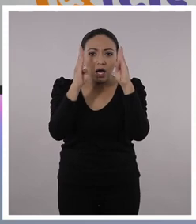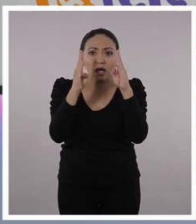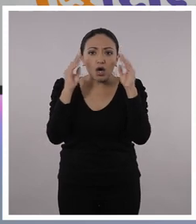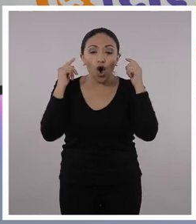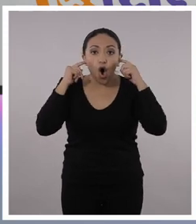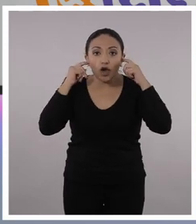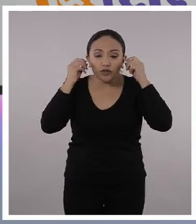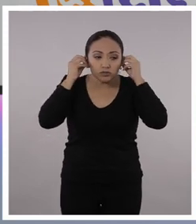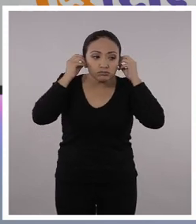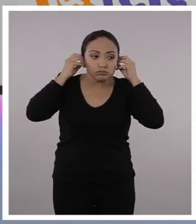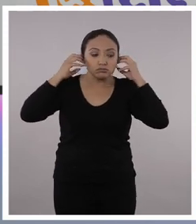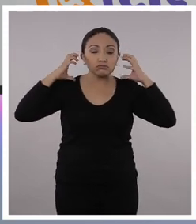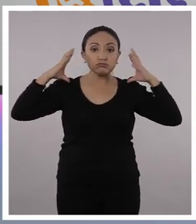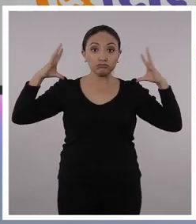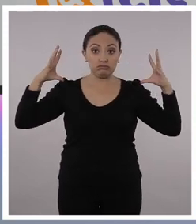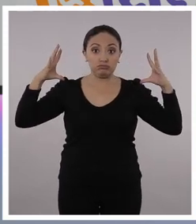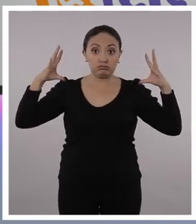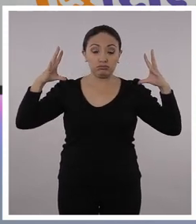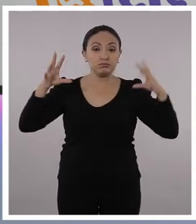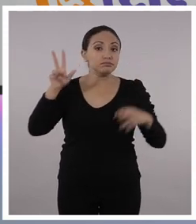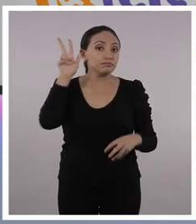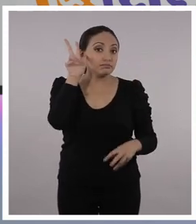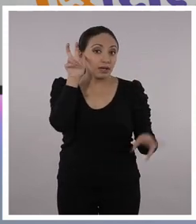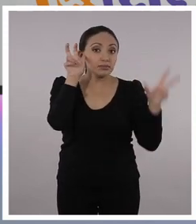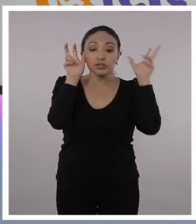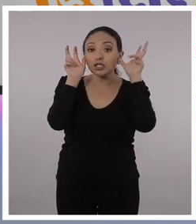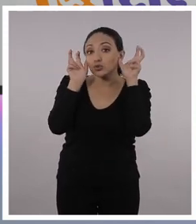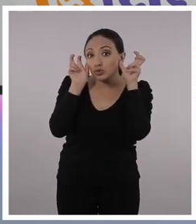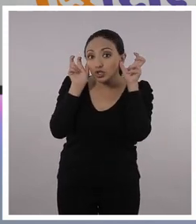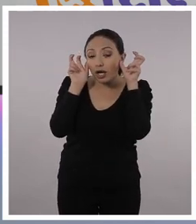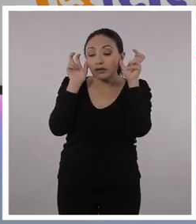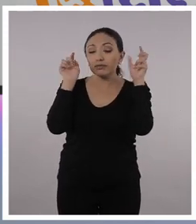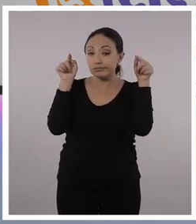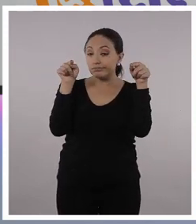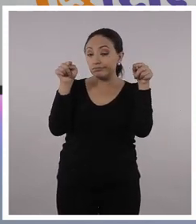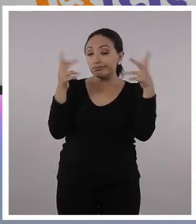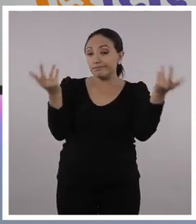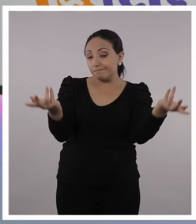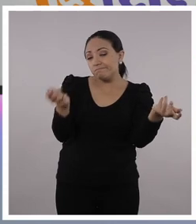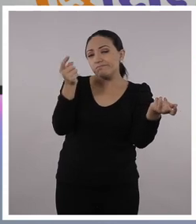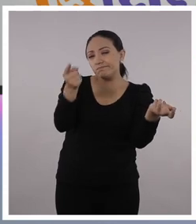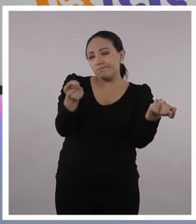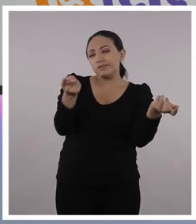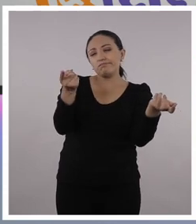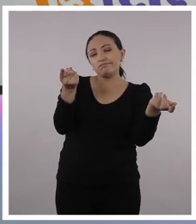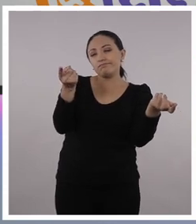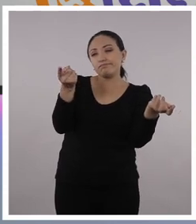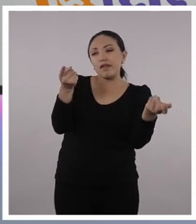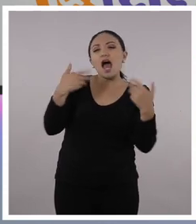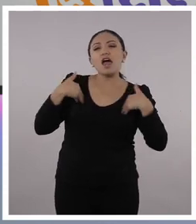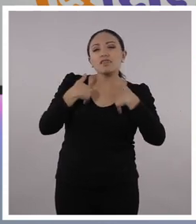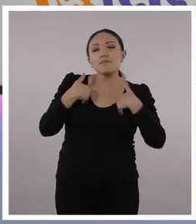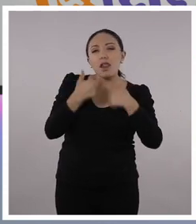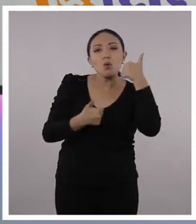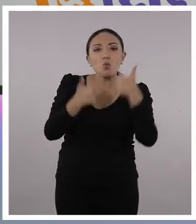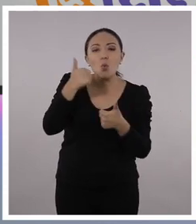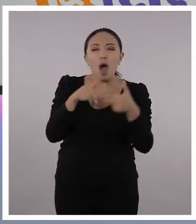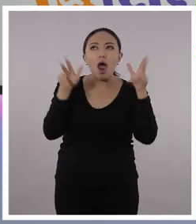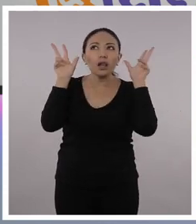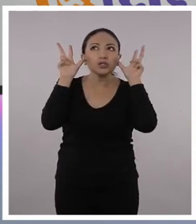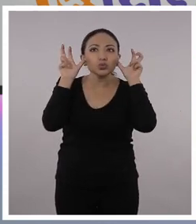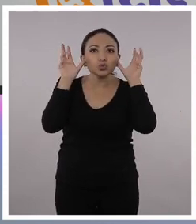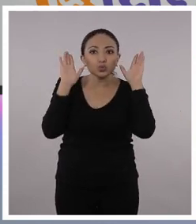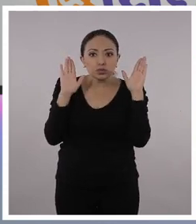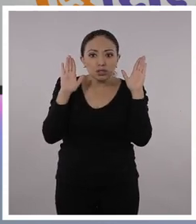atención, abren sus oídos y escuchamos los siguientes sonidos? Ustedes van a tratar de identificar de qué animal se trata el